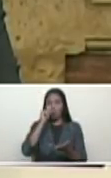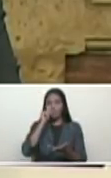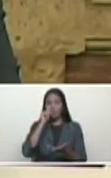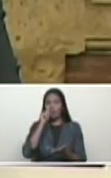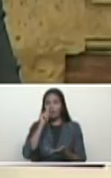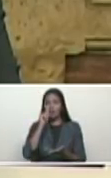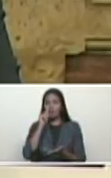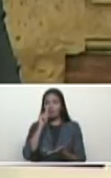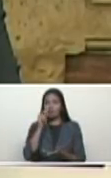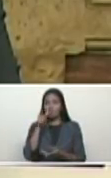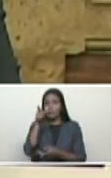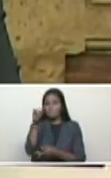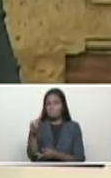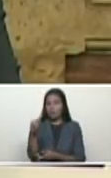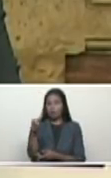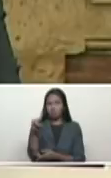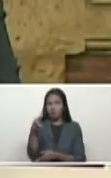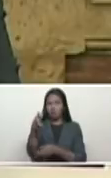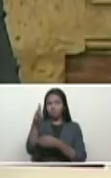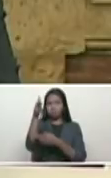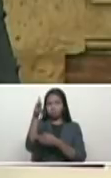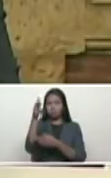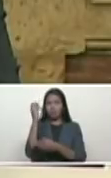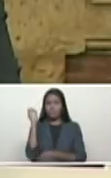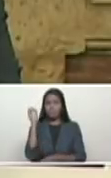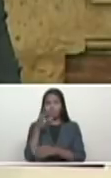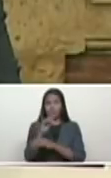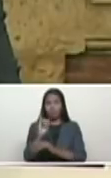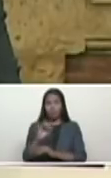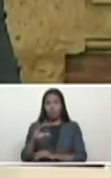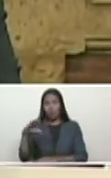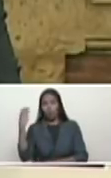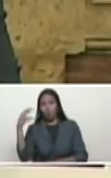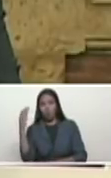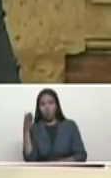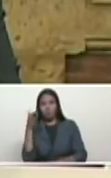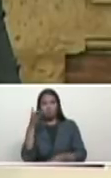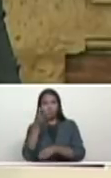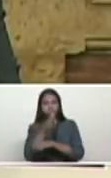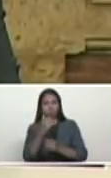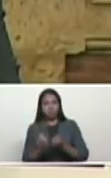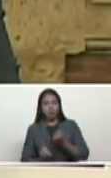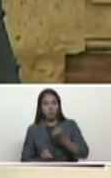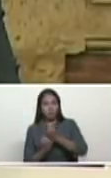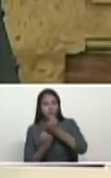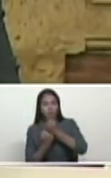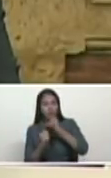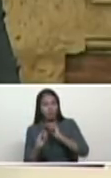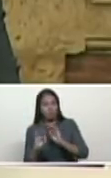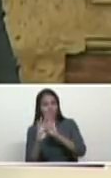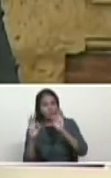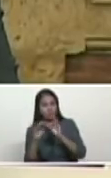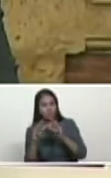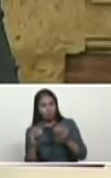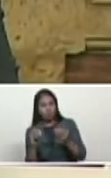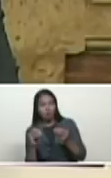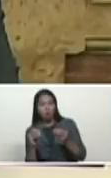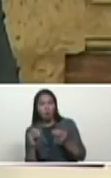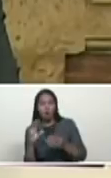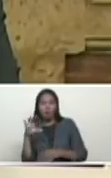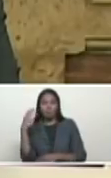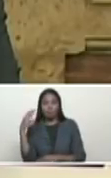por unos sicarios enviados desde bogotá y apoyados por la oligarquía bogotana